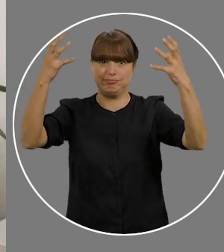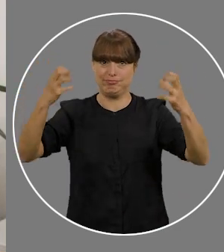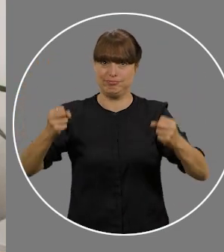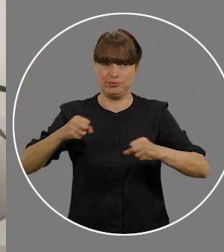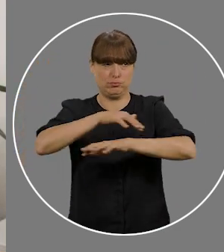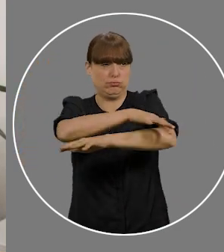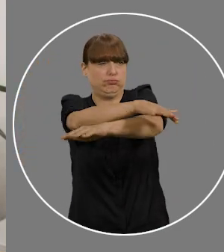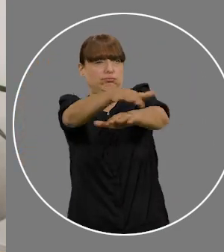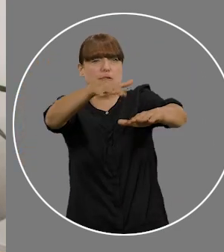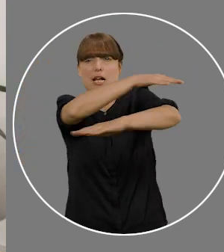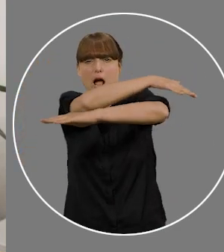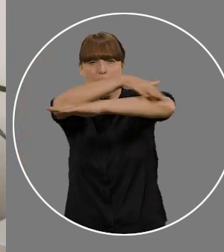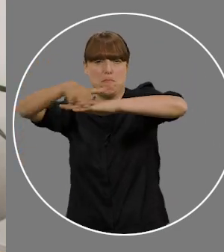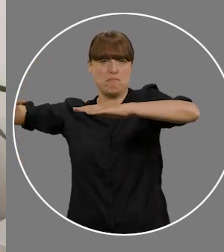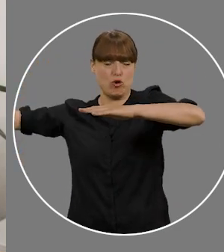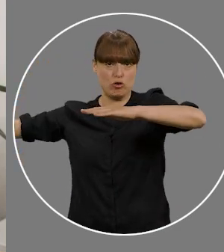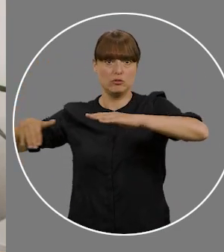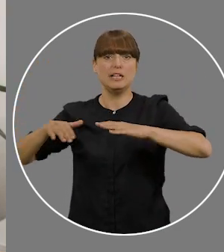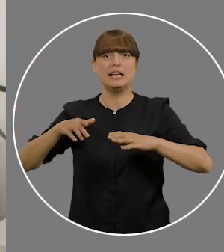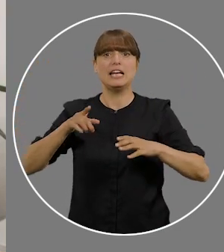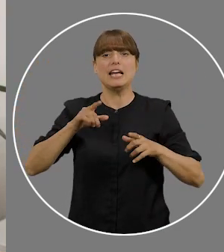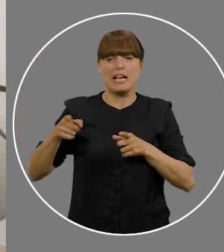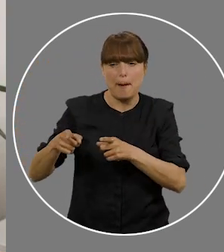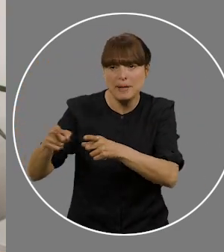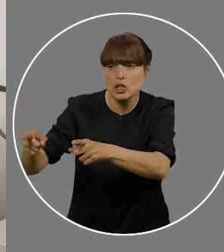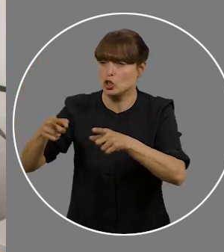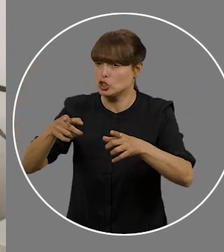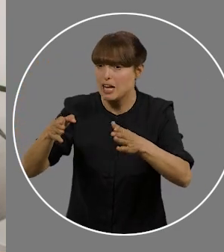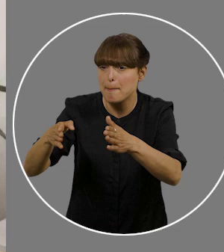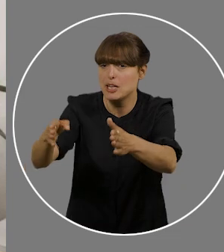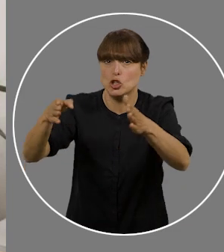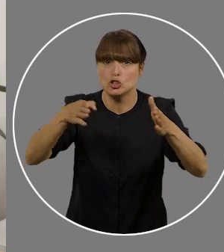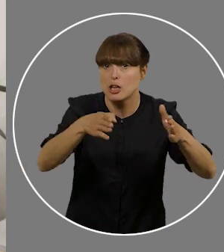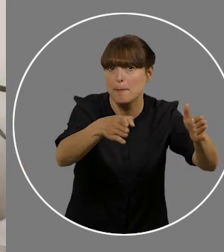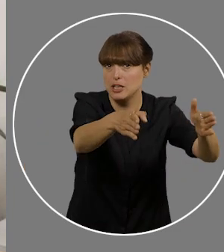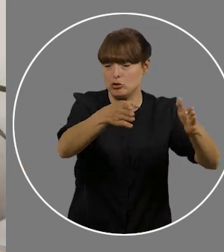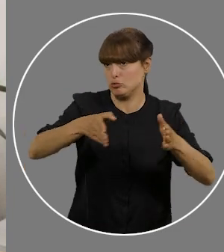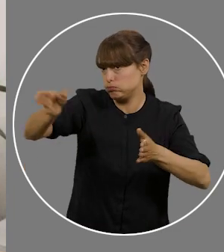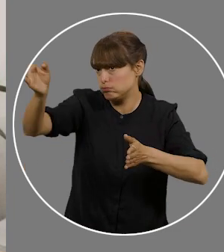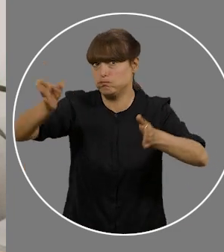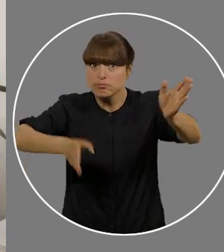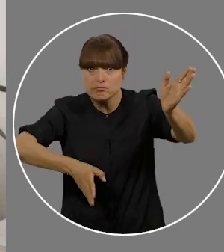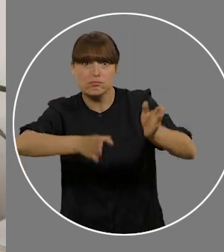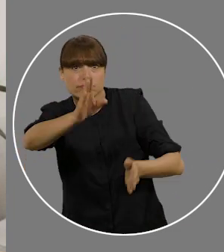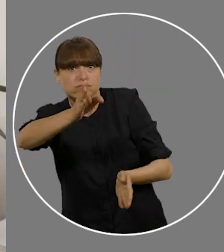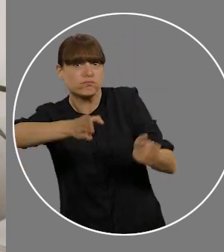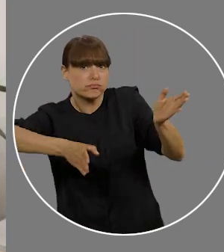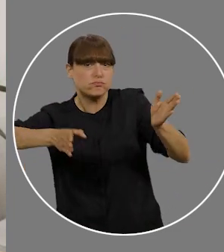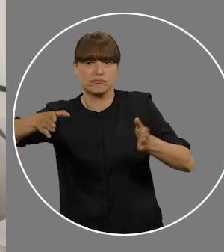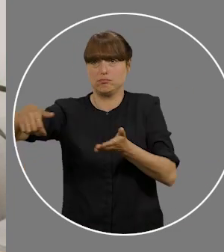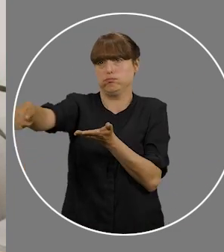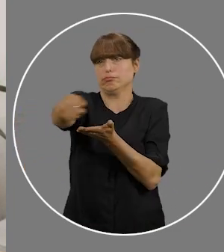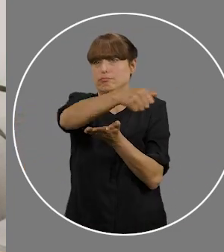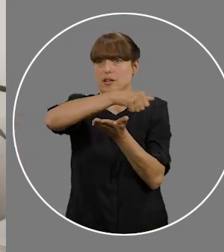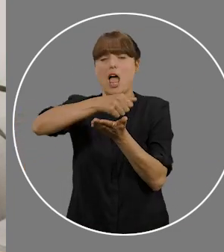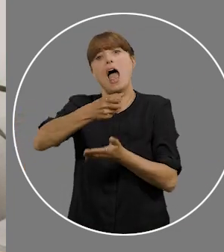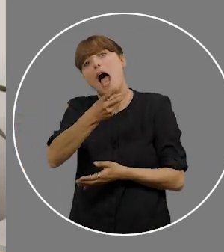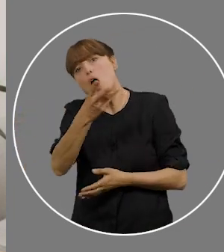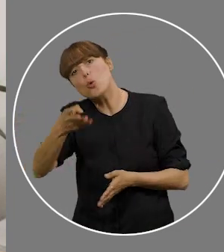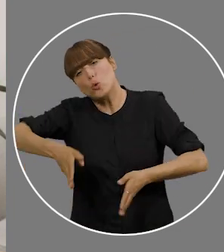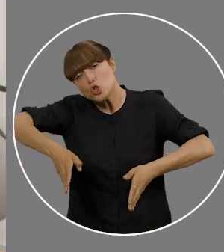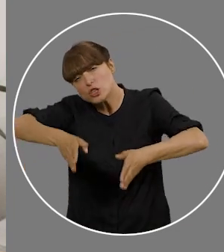Algarroferos, sí, sí. Vale. Y bueno, había caminos para ir por un lado y por otro, porque había algunos que iban más